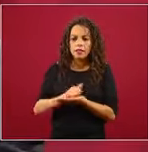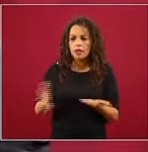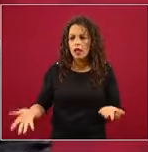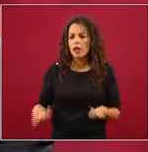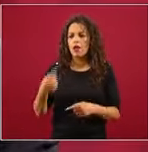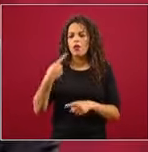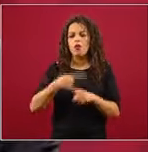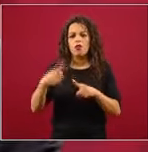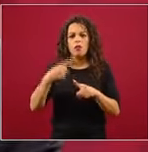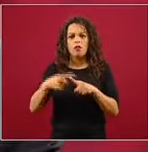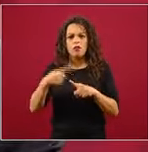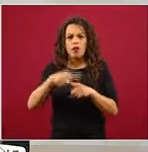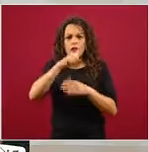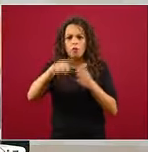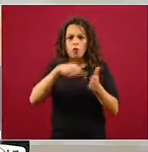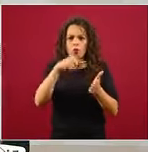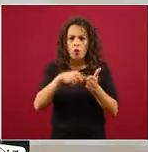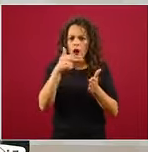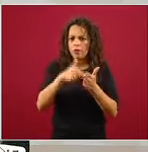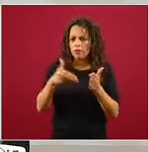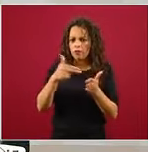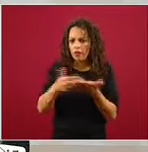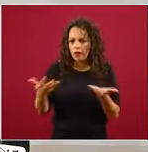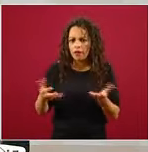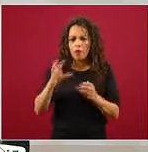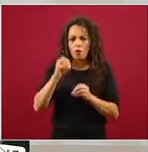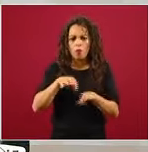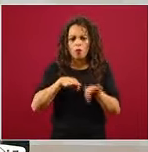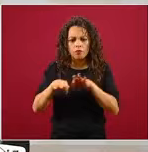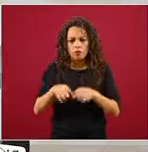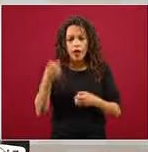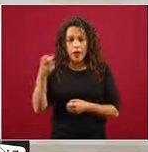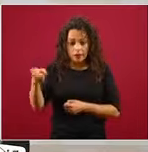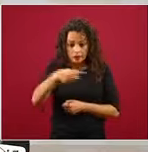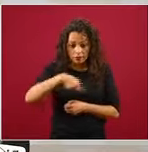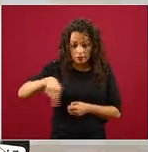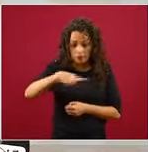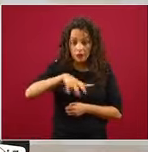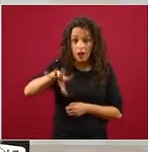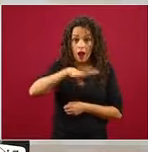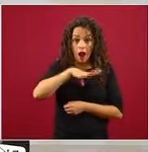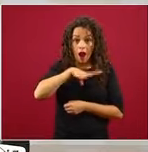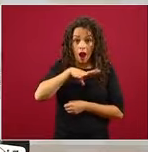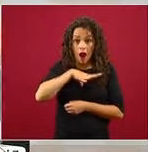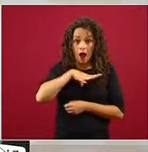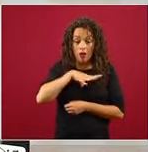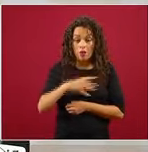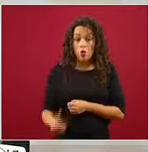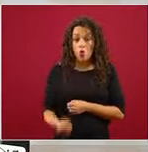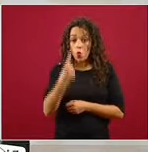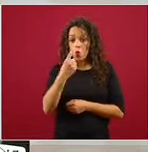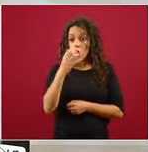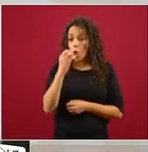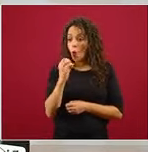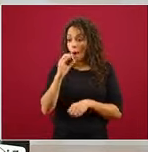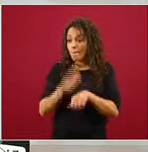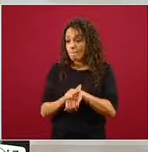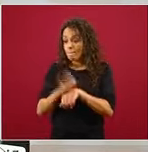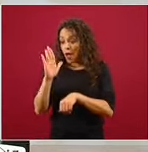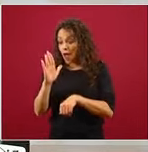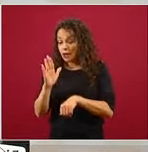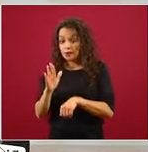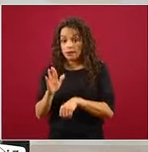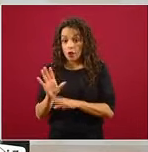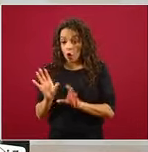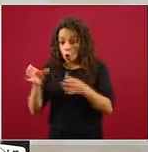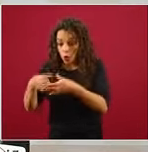talleres y centros de trabajo, hay que abordarlos como brotes. Cuando ocurren más de un caso en una misma comunidad, eso